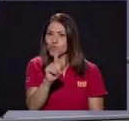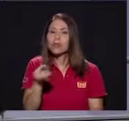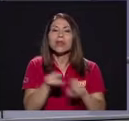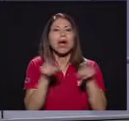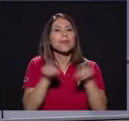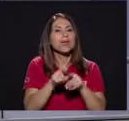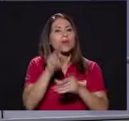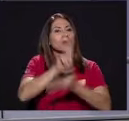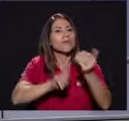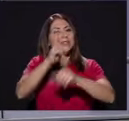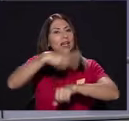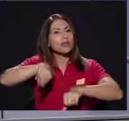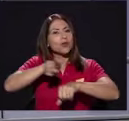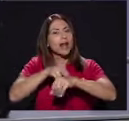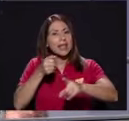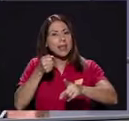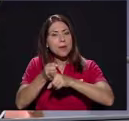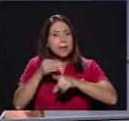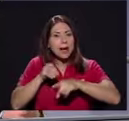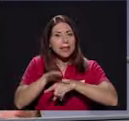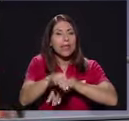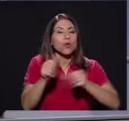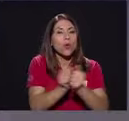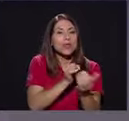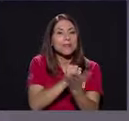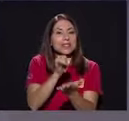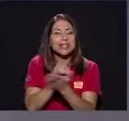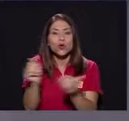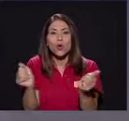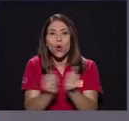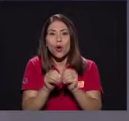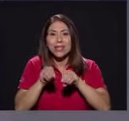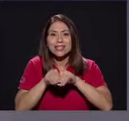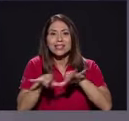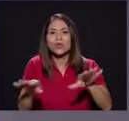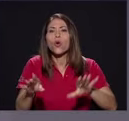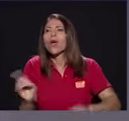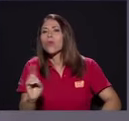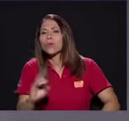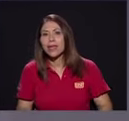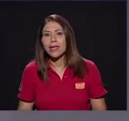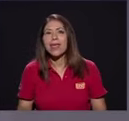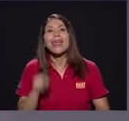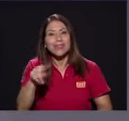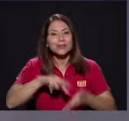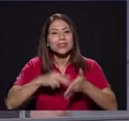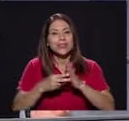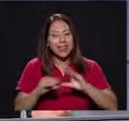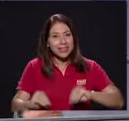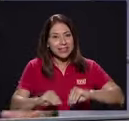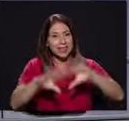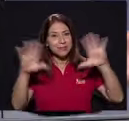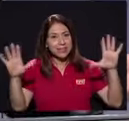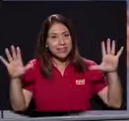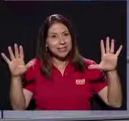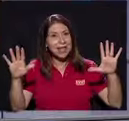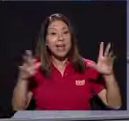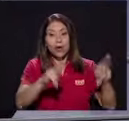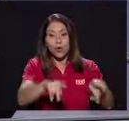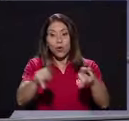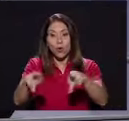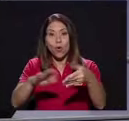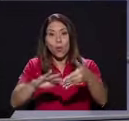la Universidad Nacional está impactando con investigación, con extensión. Eso también es transparencia, porque eso permite, a través de un proyecto de extensión, que la comunidad